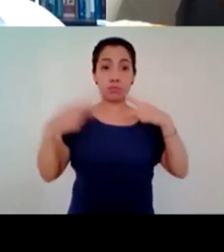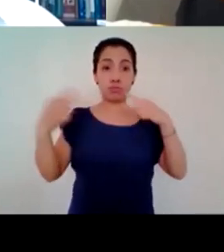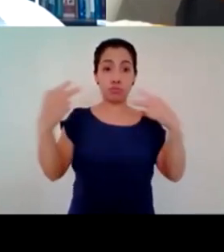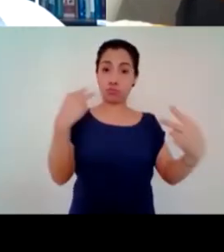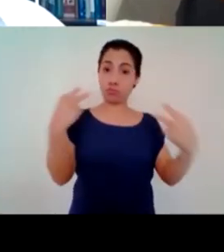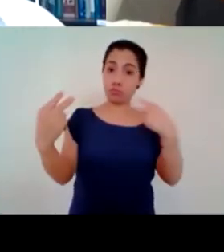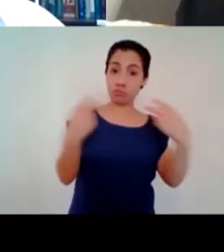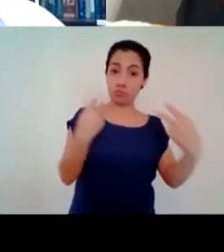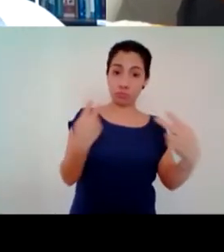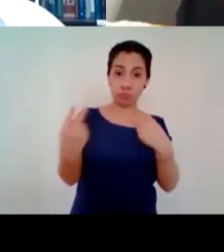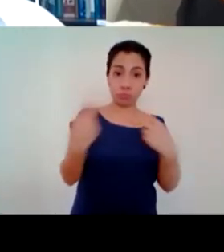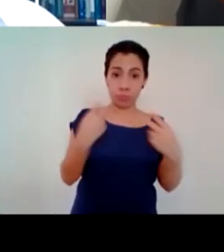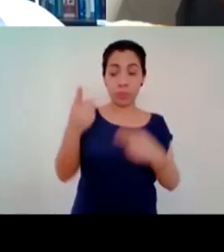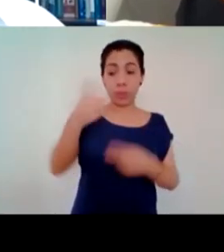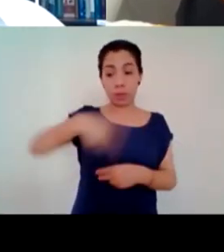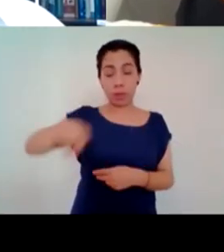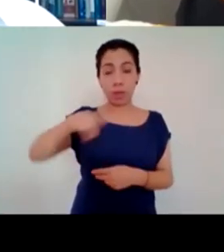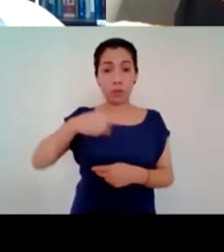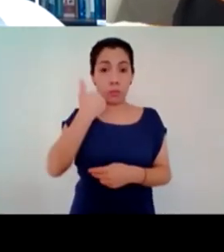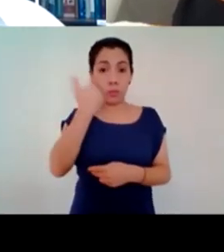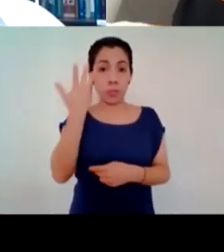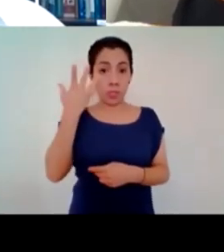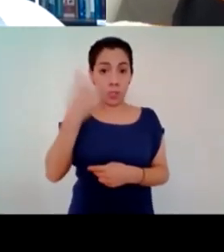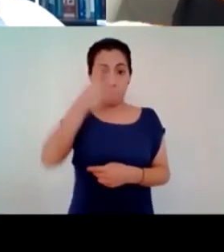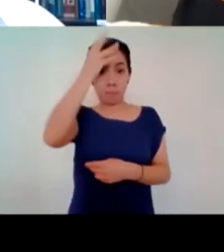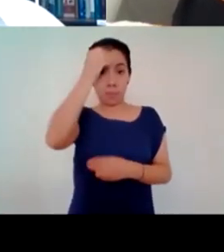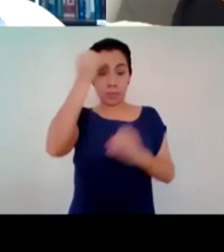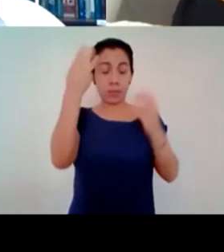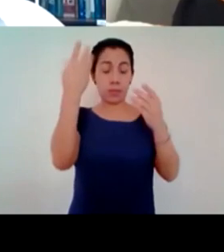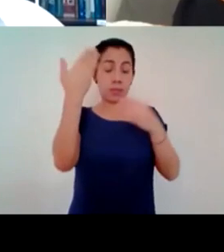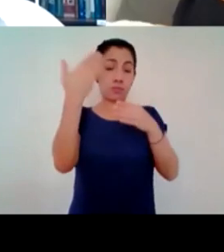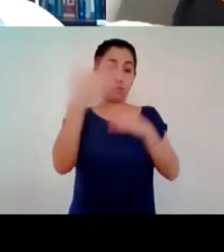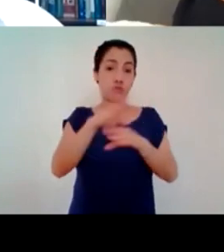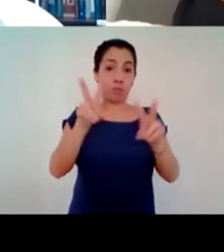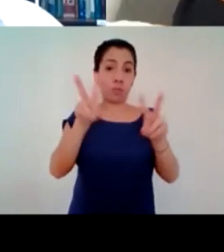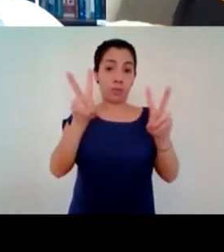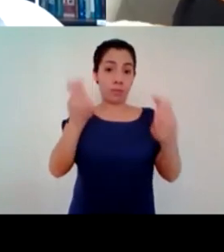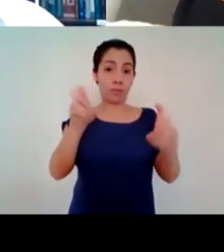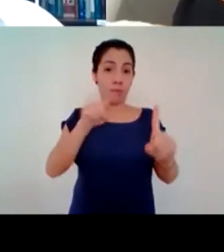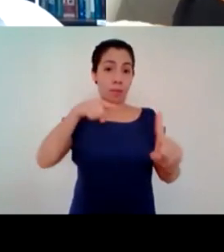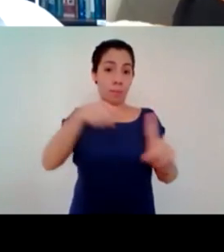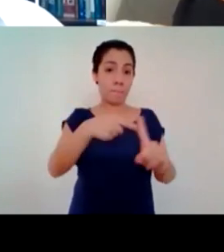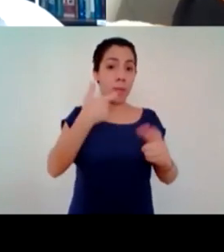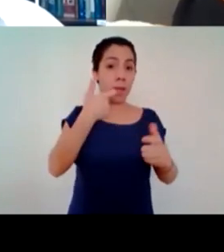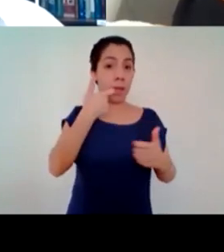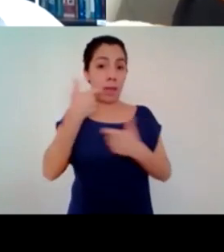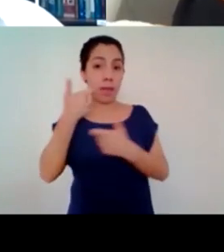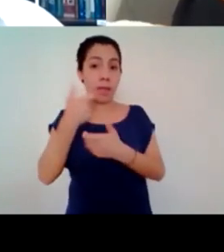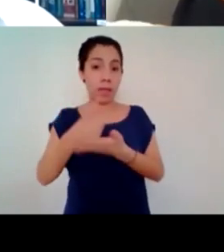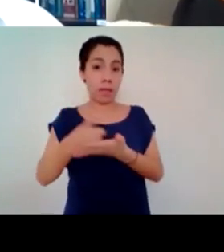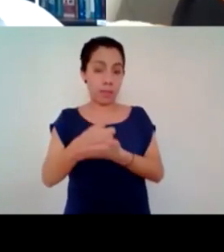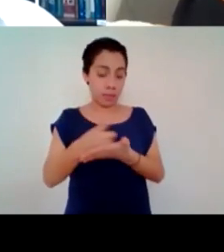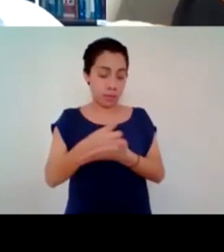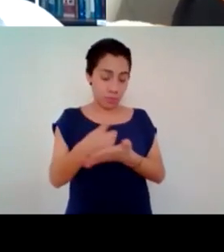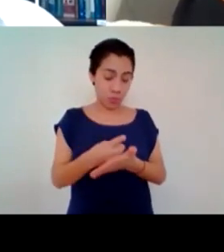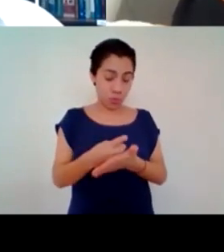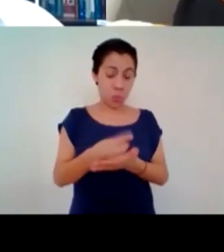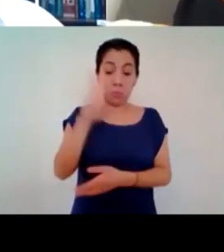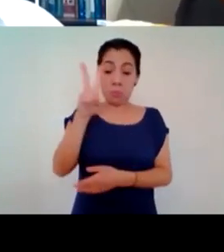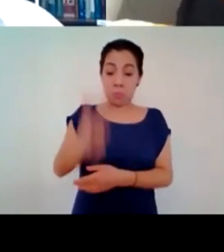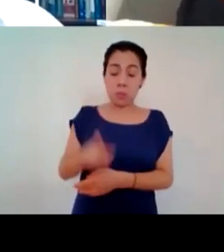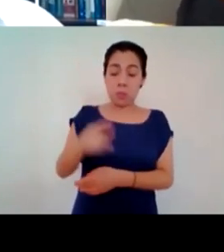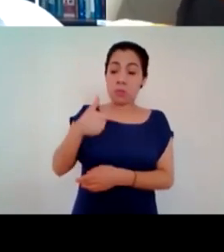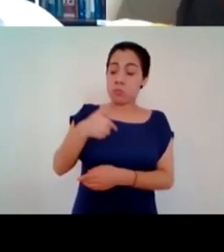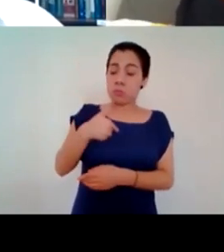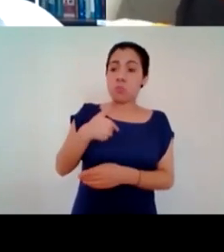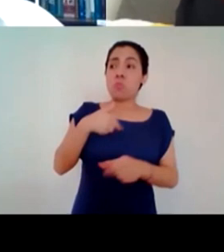muy gratificante. Y pues bueno, creo que algo que ha sido una gran virtud es el